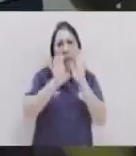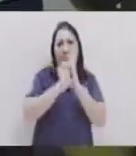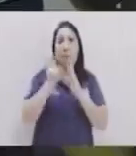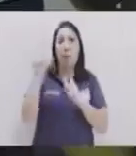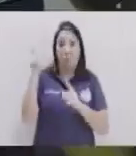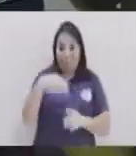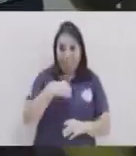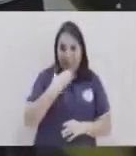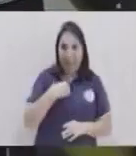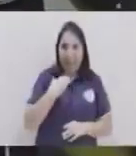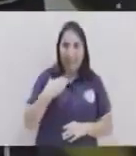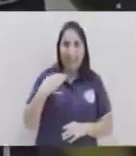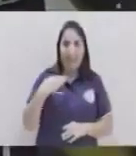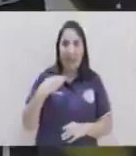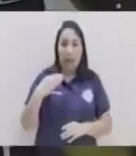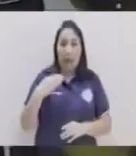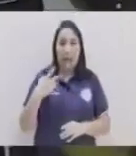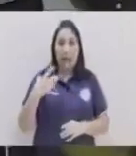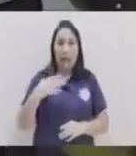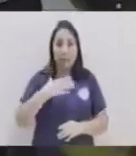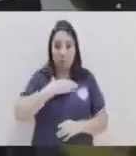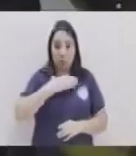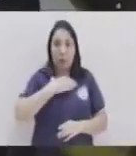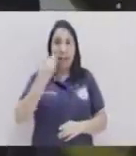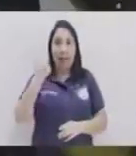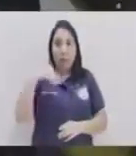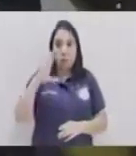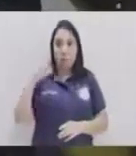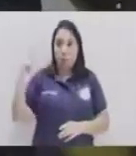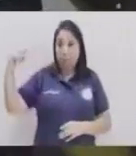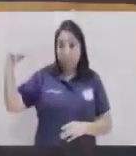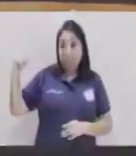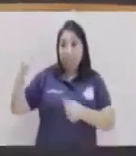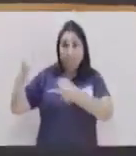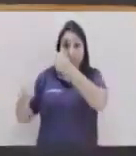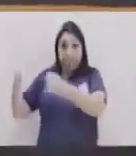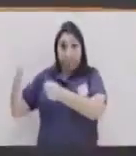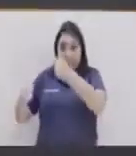hacia acá con ustedes, me encontré con